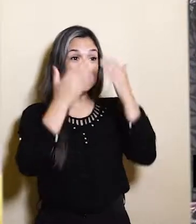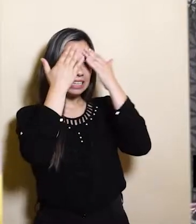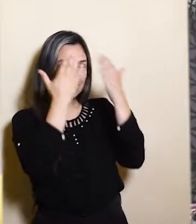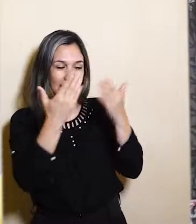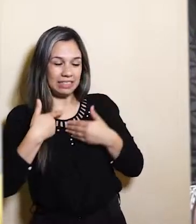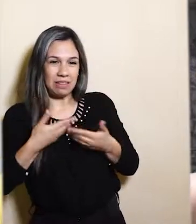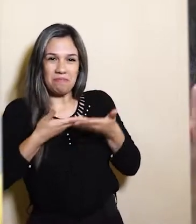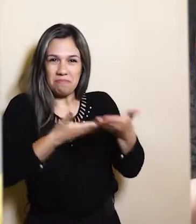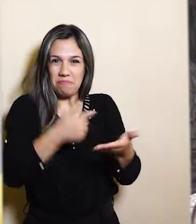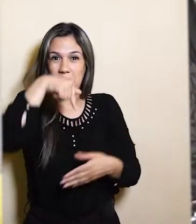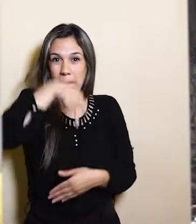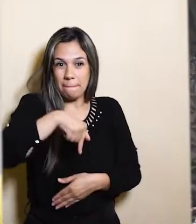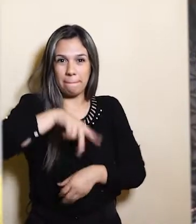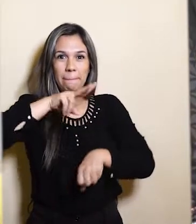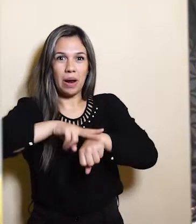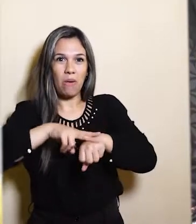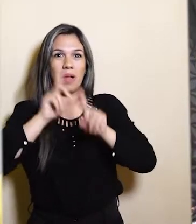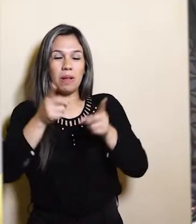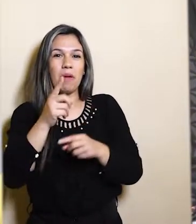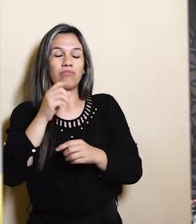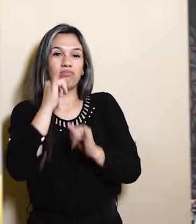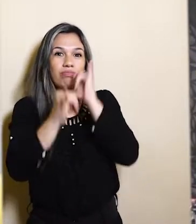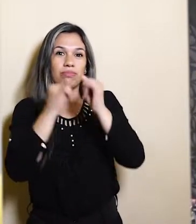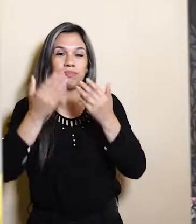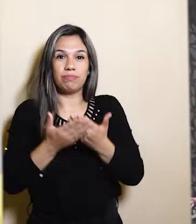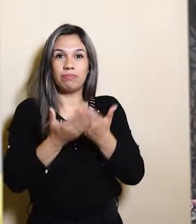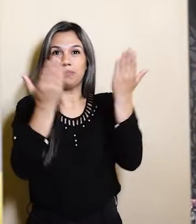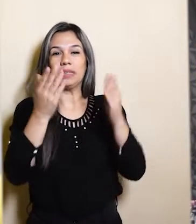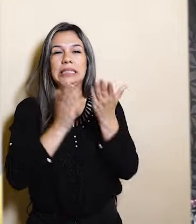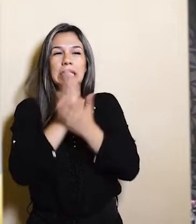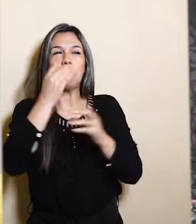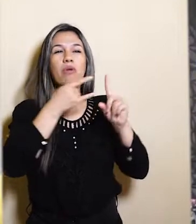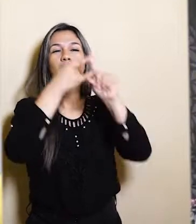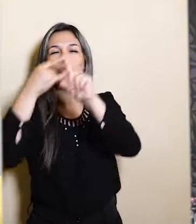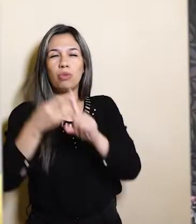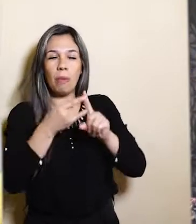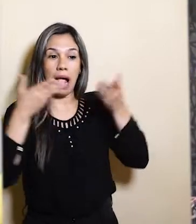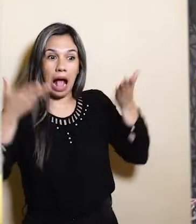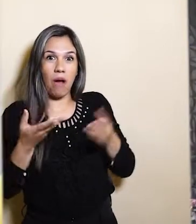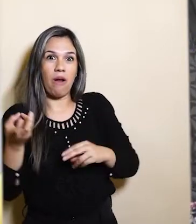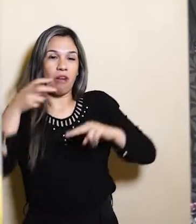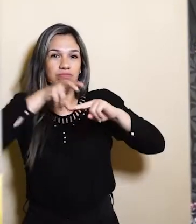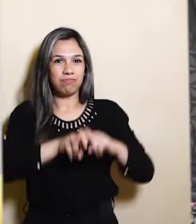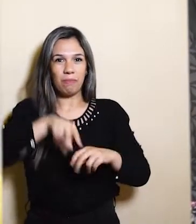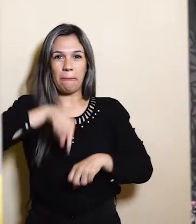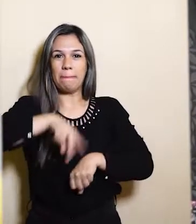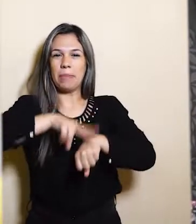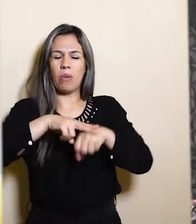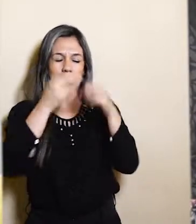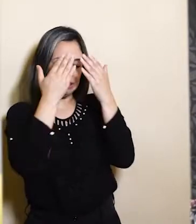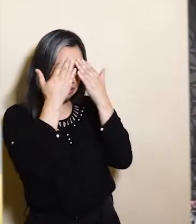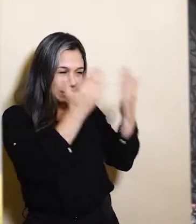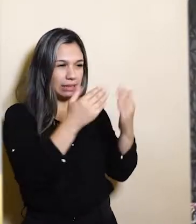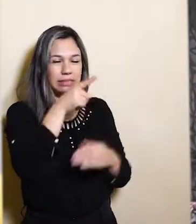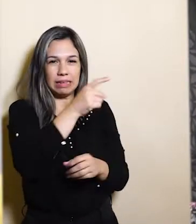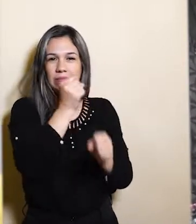y en directo. Hemos estado en el espacio virtual, pero ahora nos toca aquí. Me da mucho gusto verte y poderte agradecer por todo el trabajo que haces